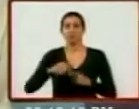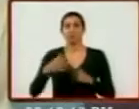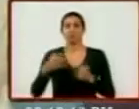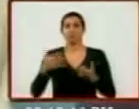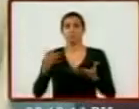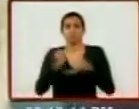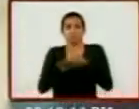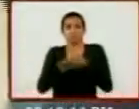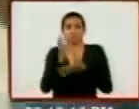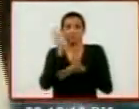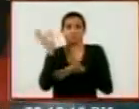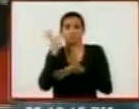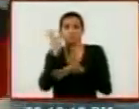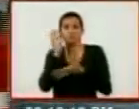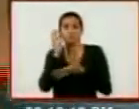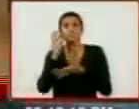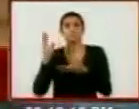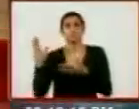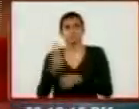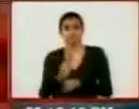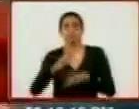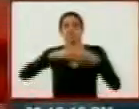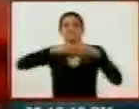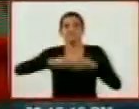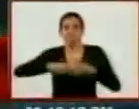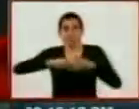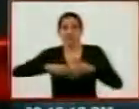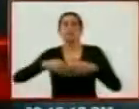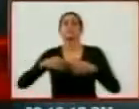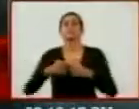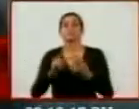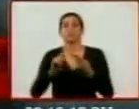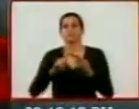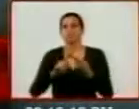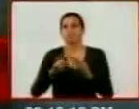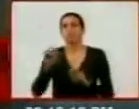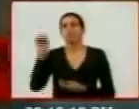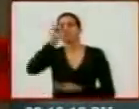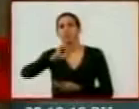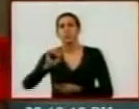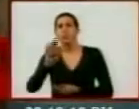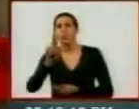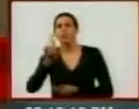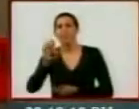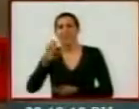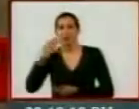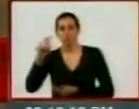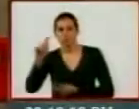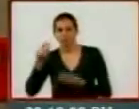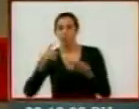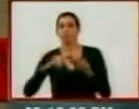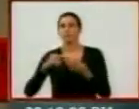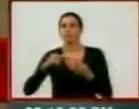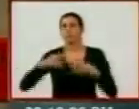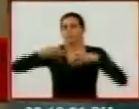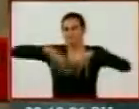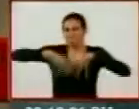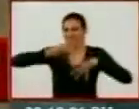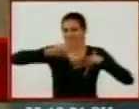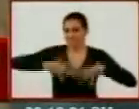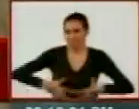compañeros del seniat del indepabies de sudecop de compañero de la milicia de la Fuerza Armada Nacional